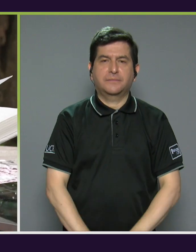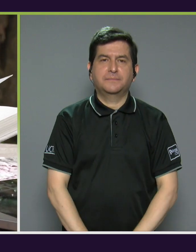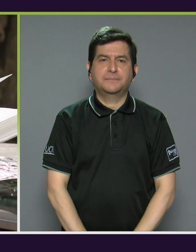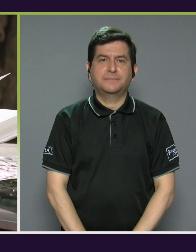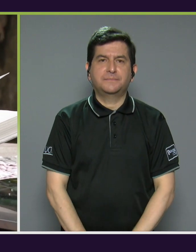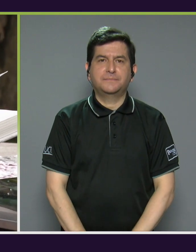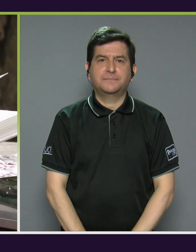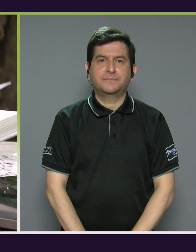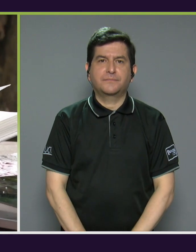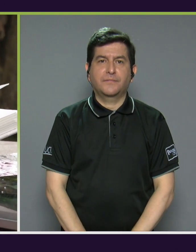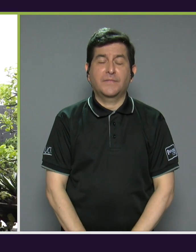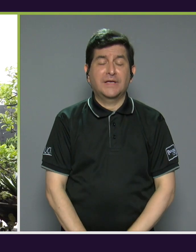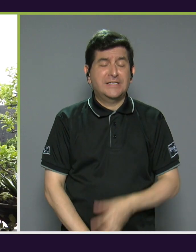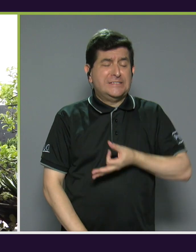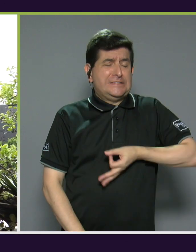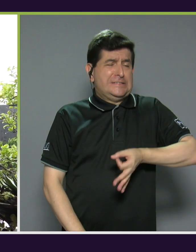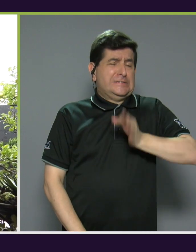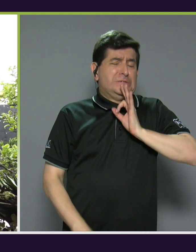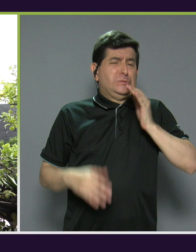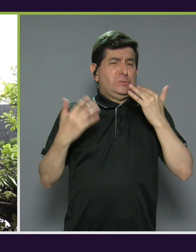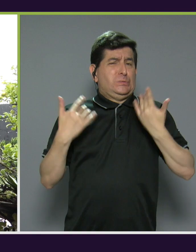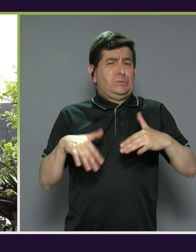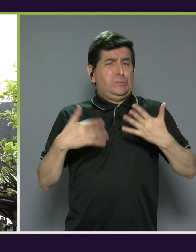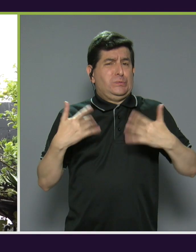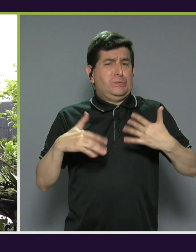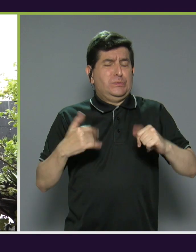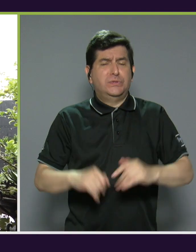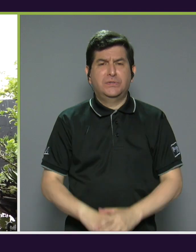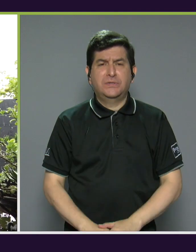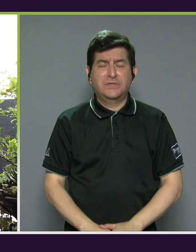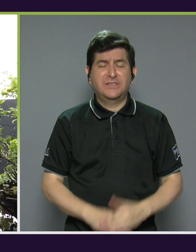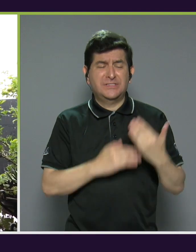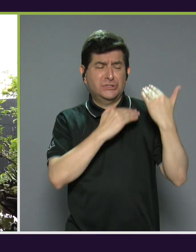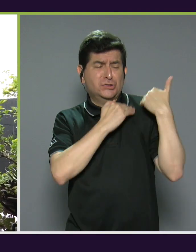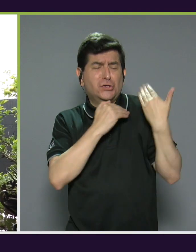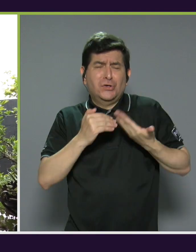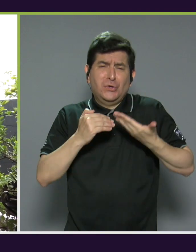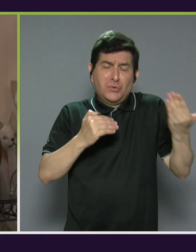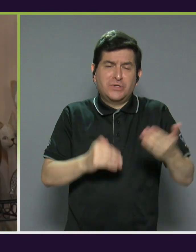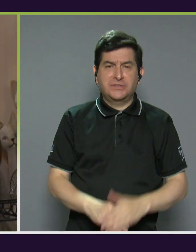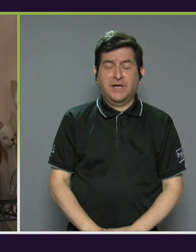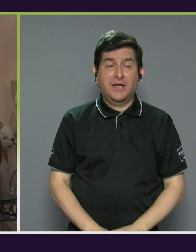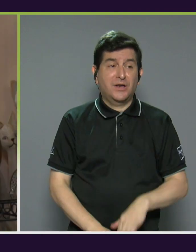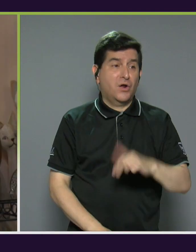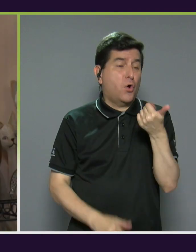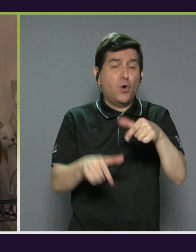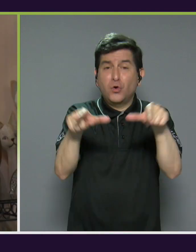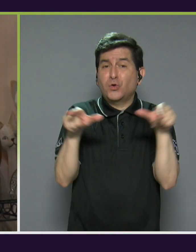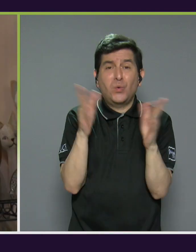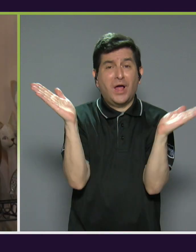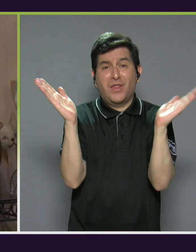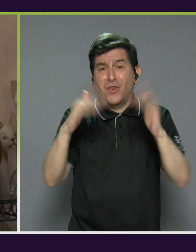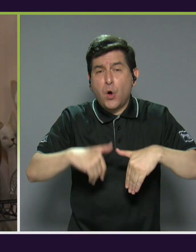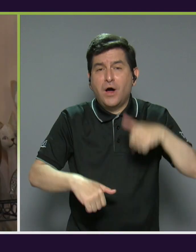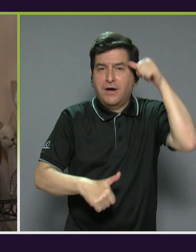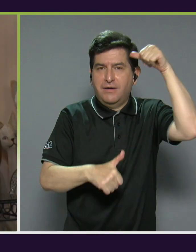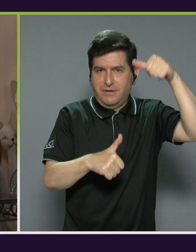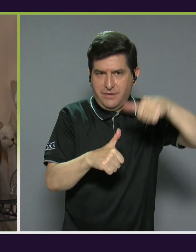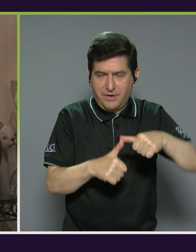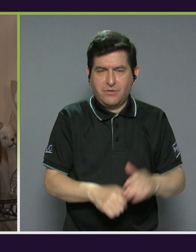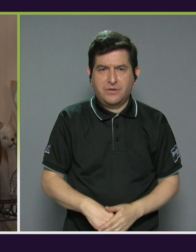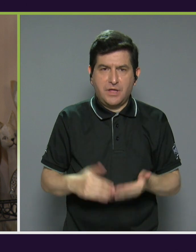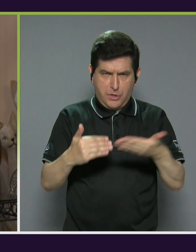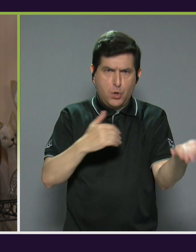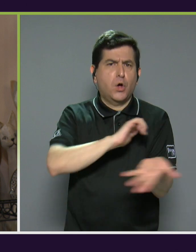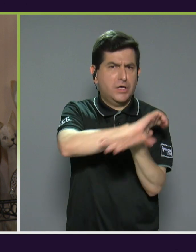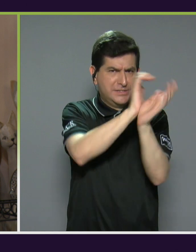Y eso era muy frustrante, ¿verdad? Aguantábamos muchas cosas porque decíamos, no hay otro lugar. Recordemos que las